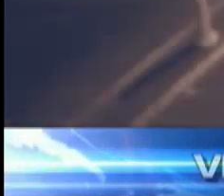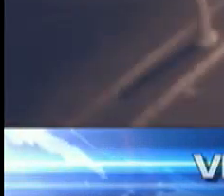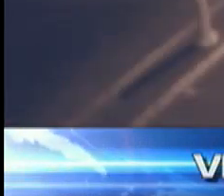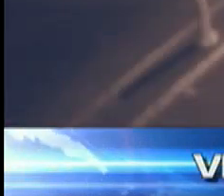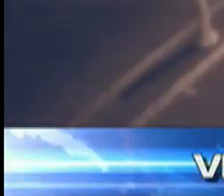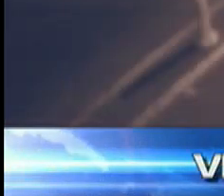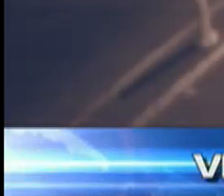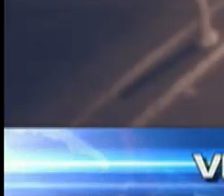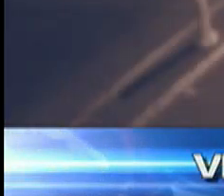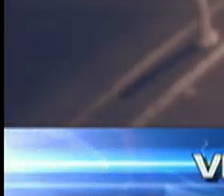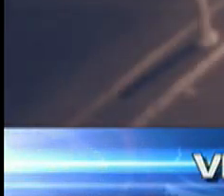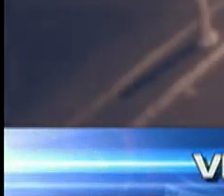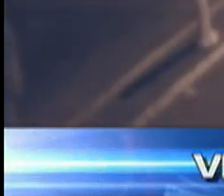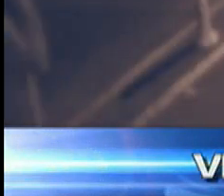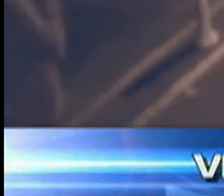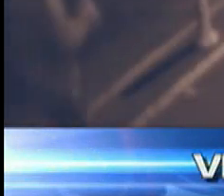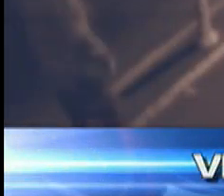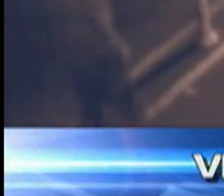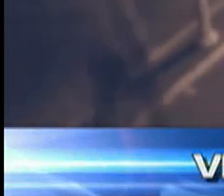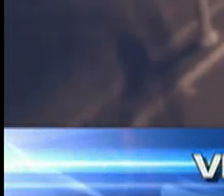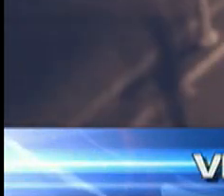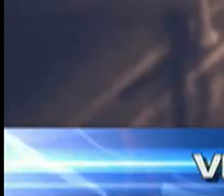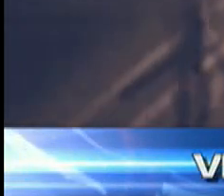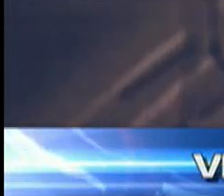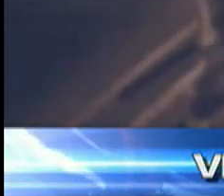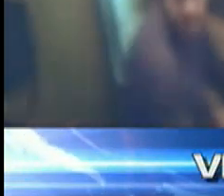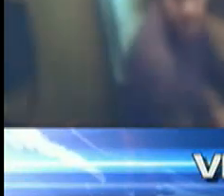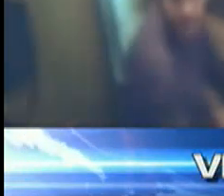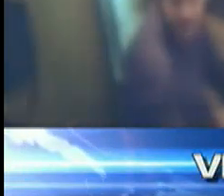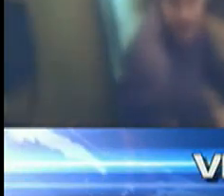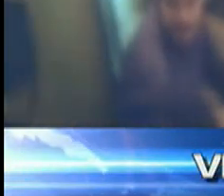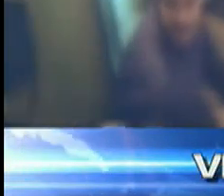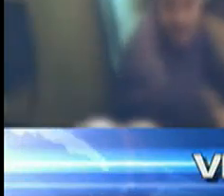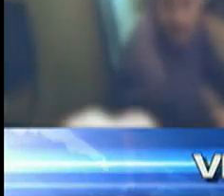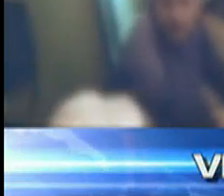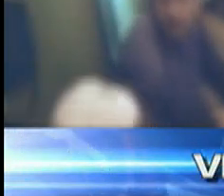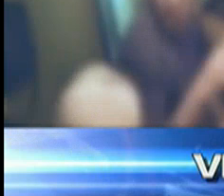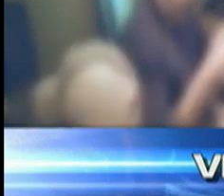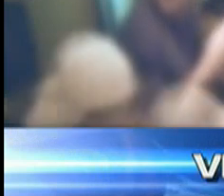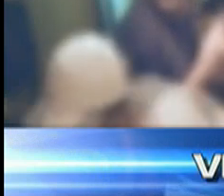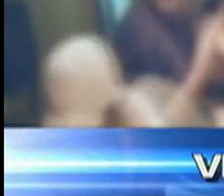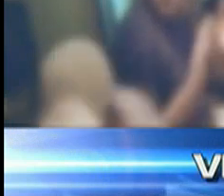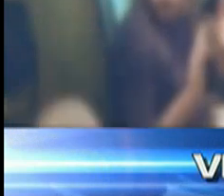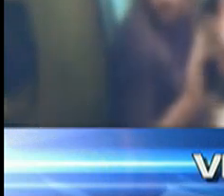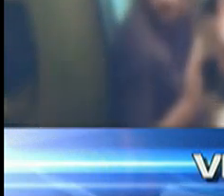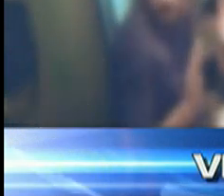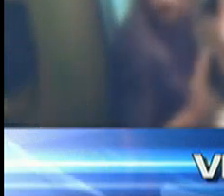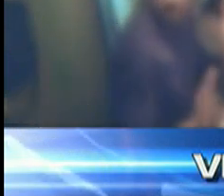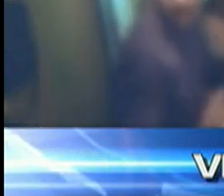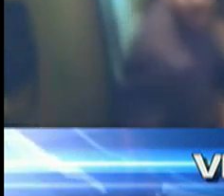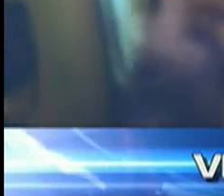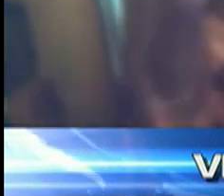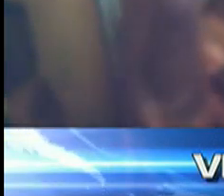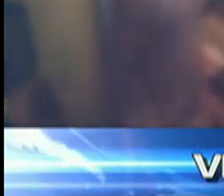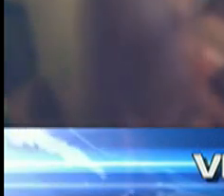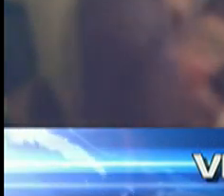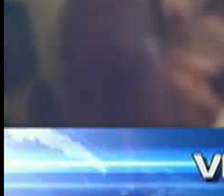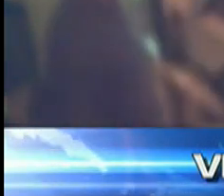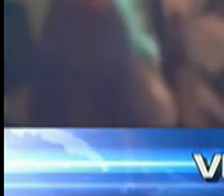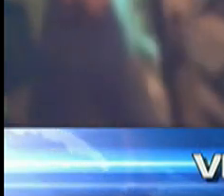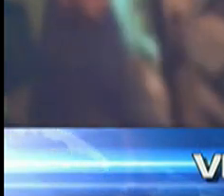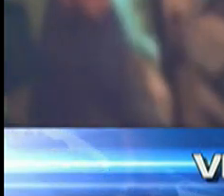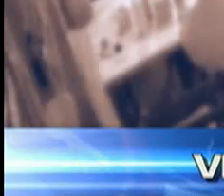Cámaras de seguridad registraron el accionar de varios delincuentes cuando ingresaron a robar un restaurante. Se llevaron el